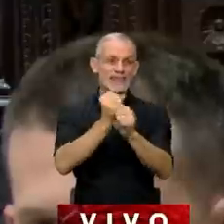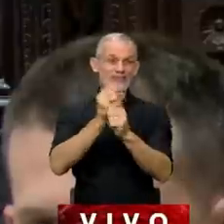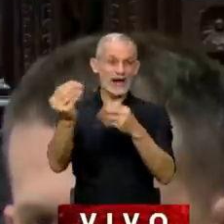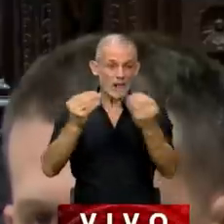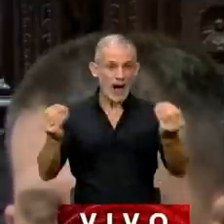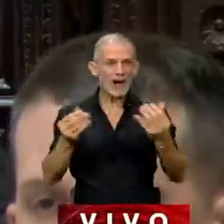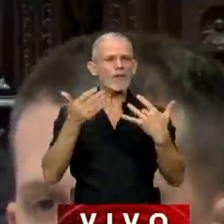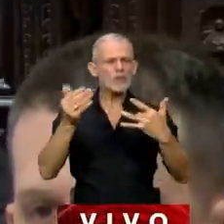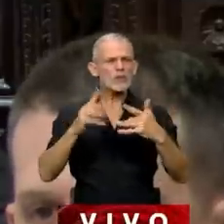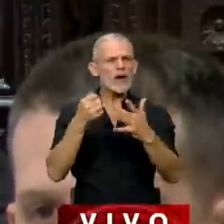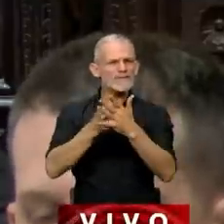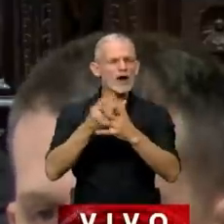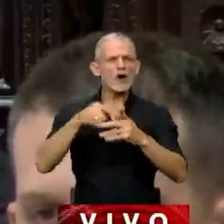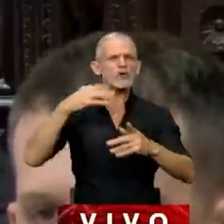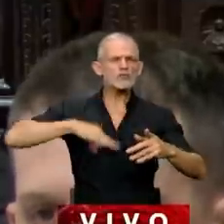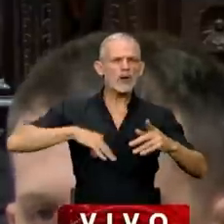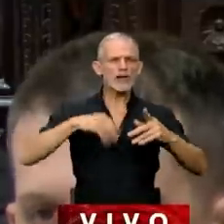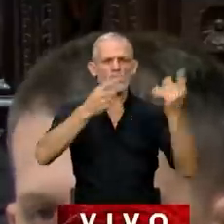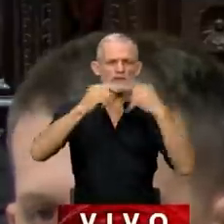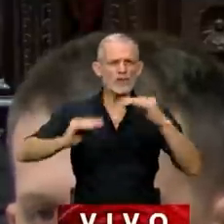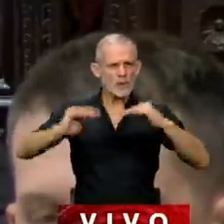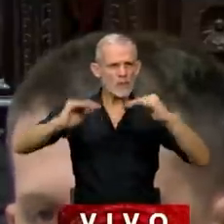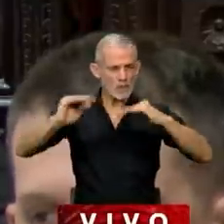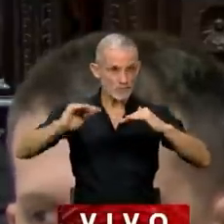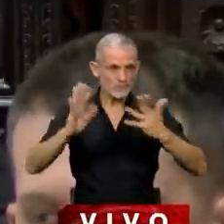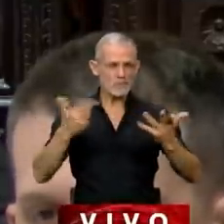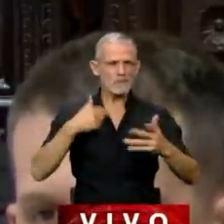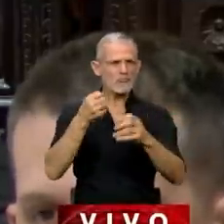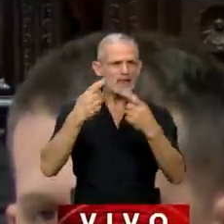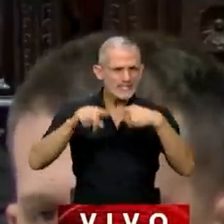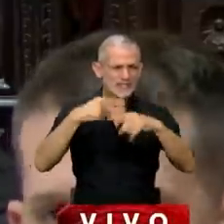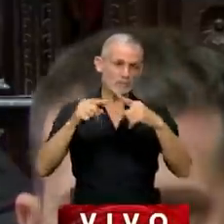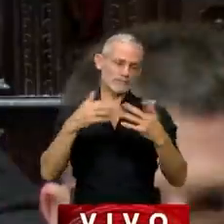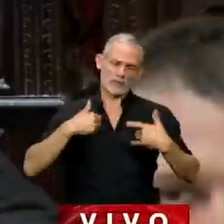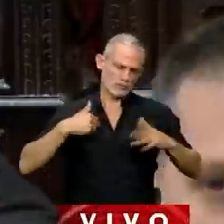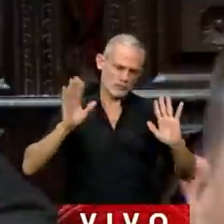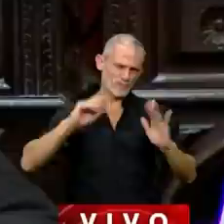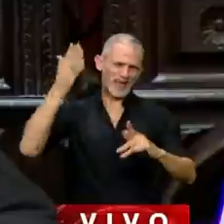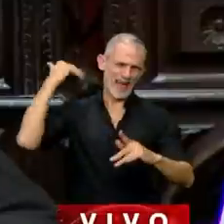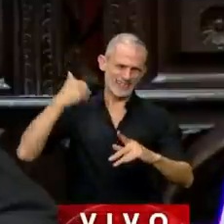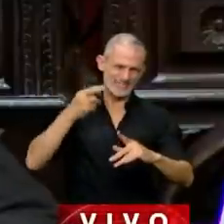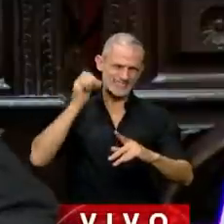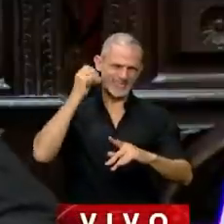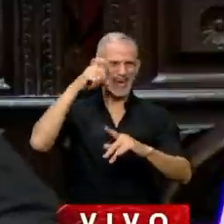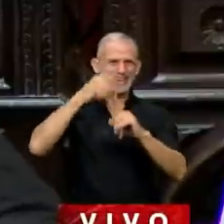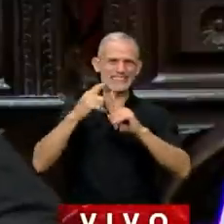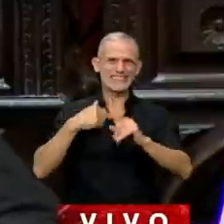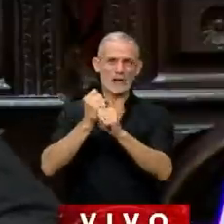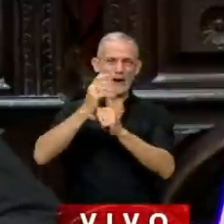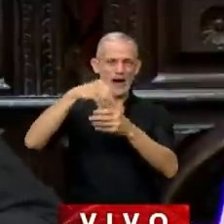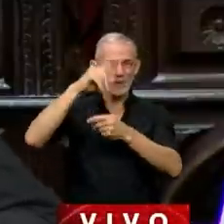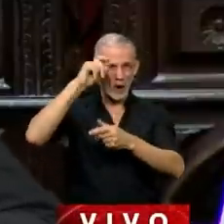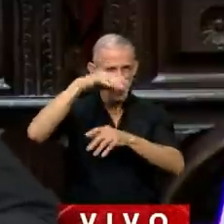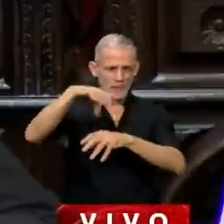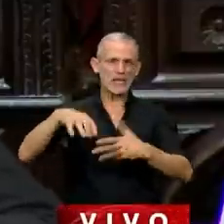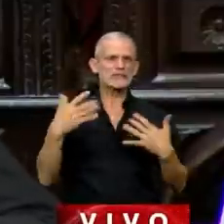mejores posibilidades de pelear otros salarios. Quienes gestionamos en salud sabemos, bueno, yo no ahora, pero en algún tiempo lo hice, sabemos